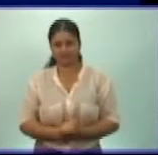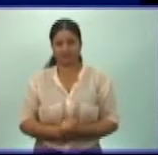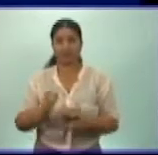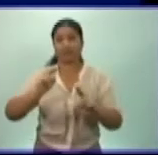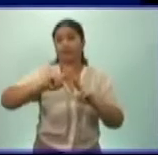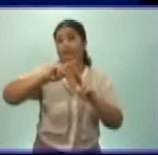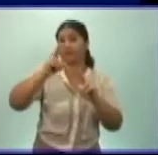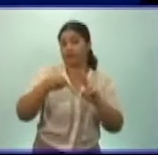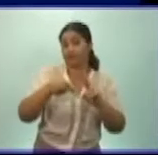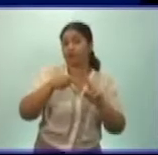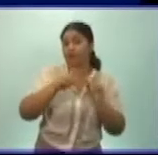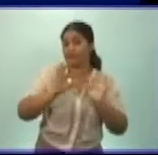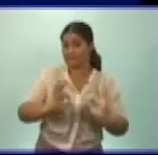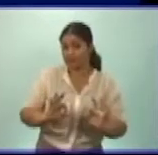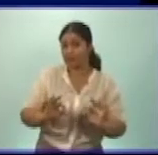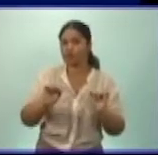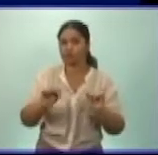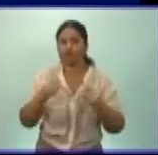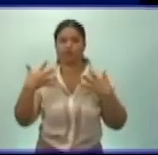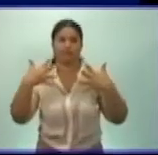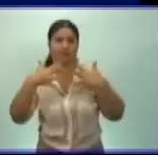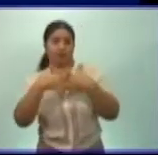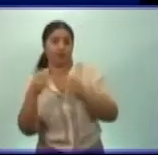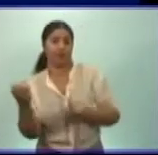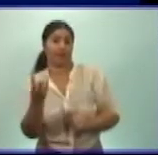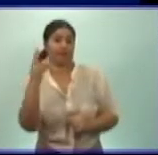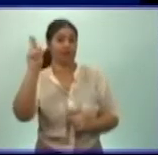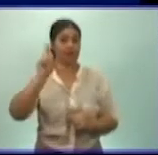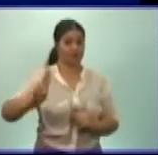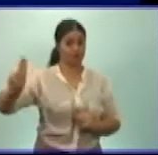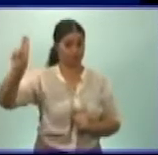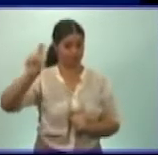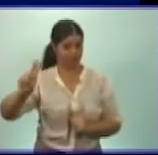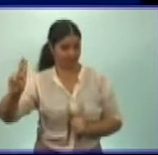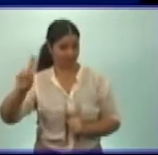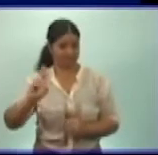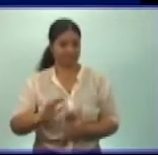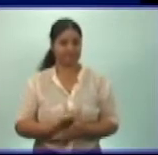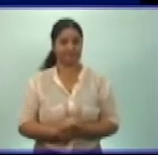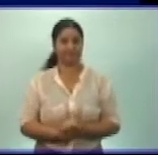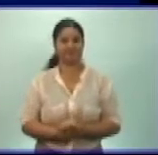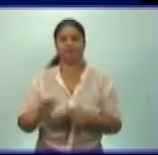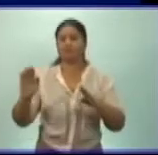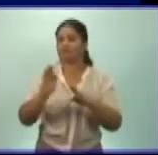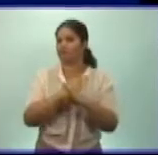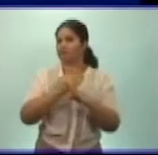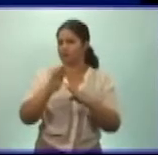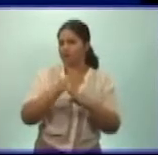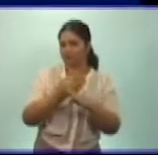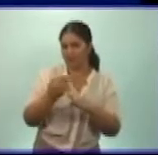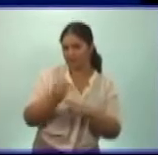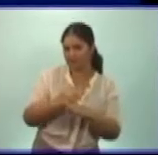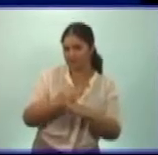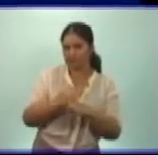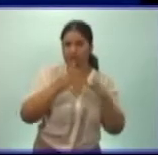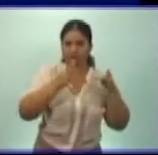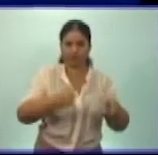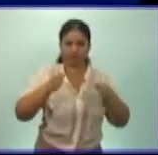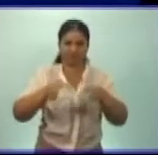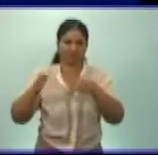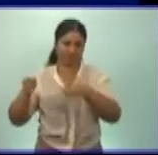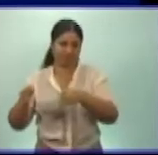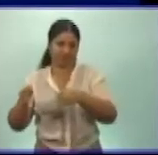atenía a las tres unidades, como ustedes pueden observar en las imágenes, de lugar, de tiempo y de acción.